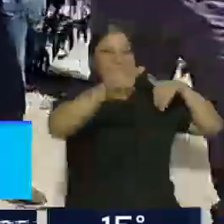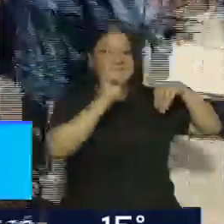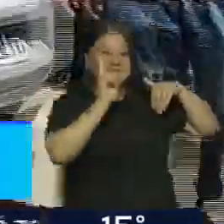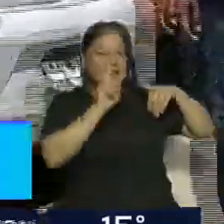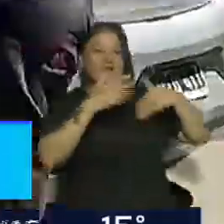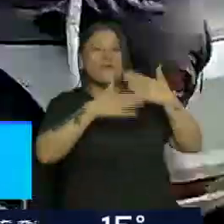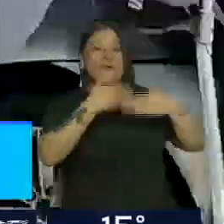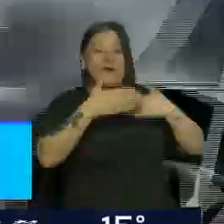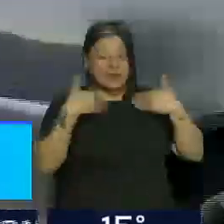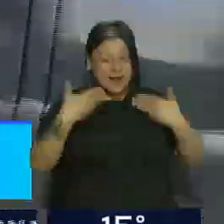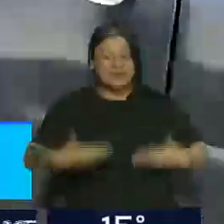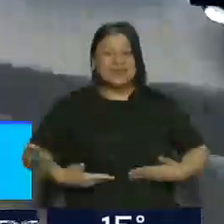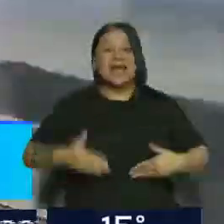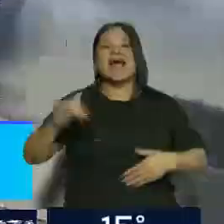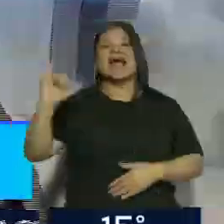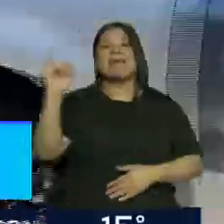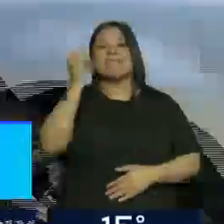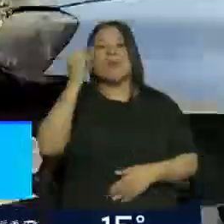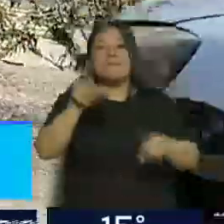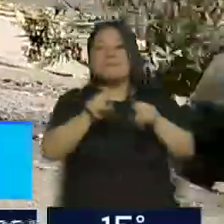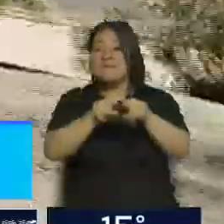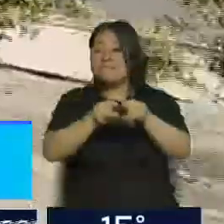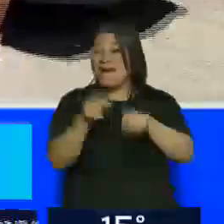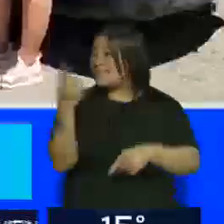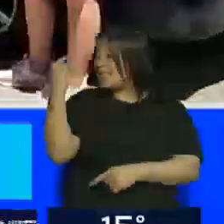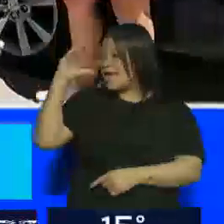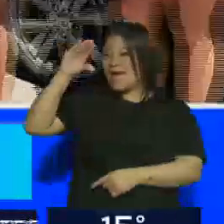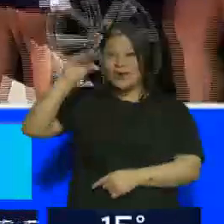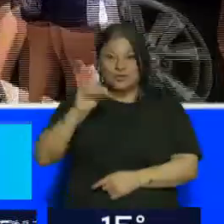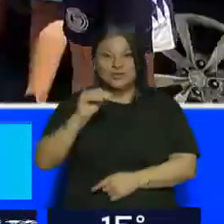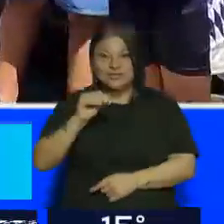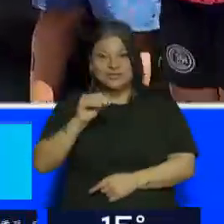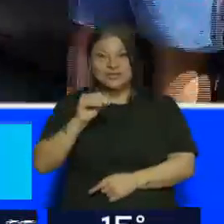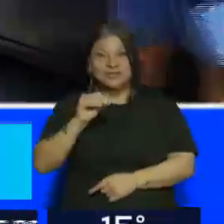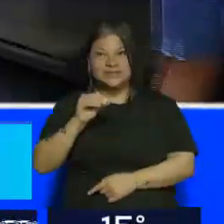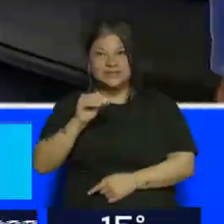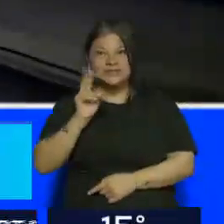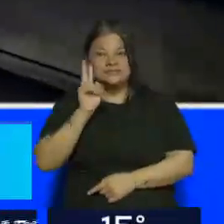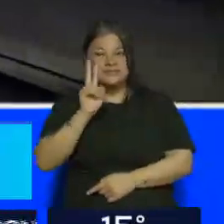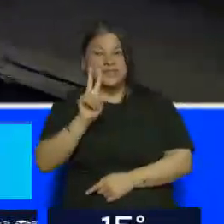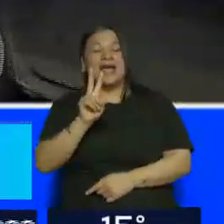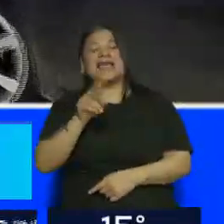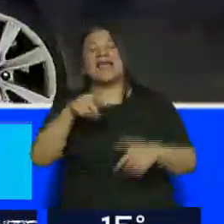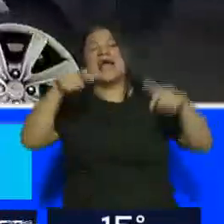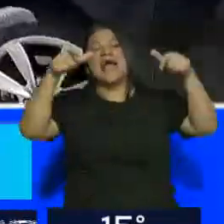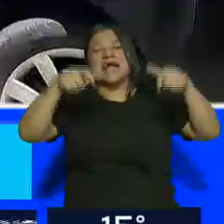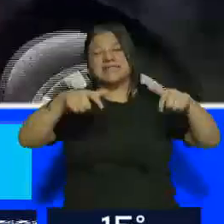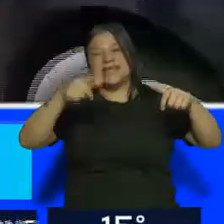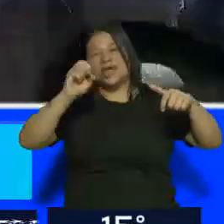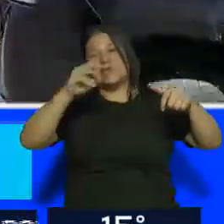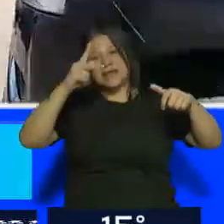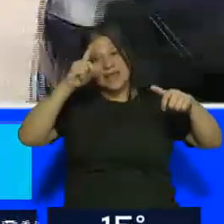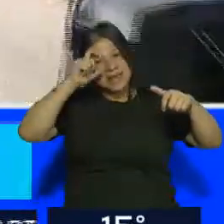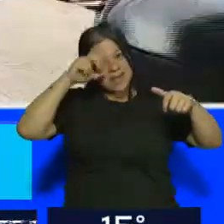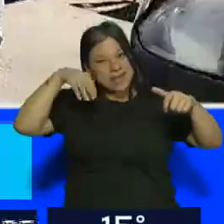con la camiseta del campeón, las mismas que lucían anoche, justamente ahí en el estadio Mario Alberto Kempes. Vemos a